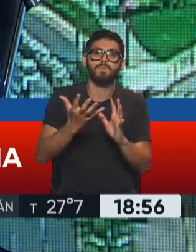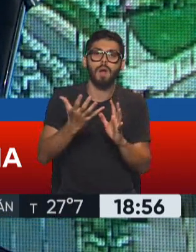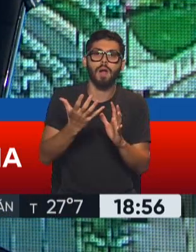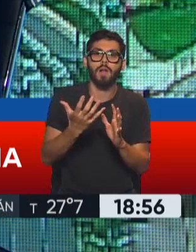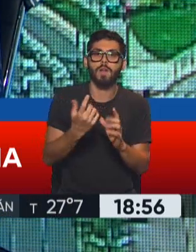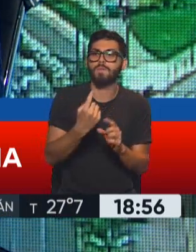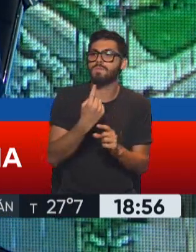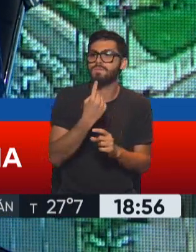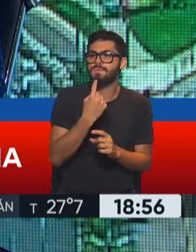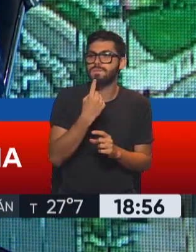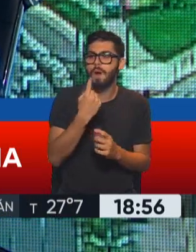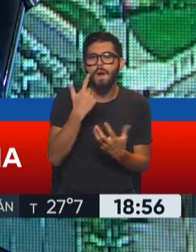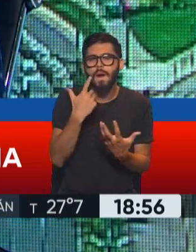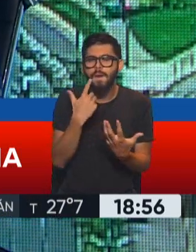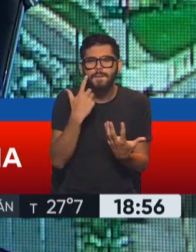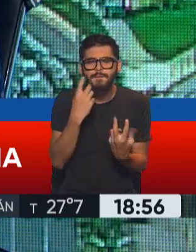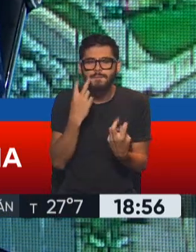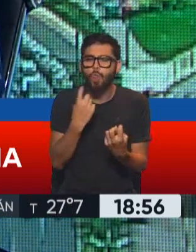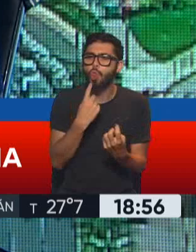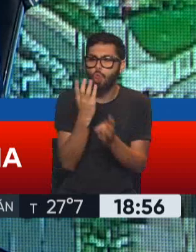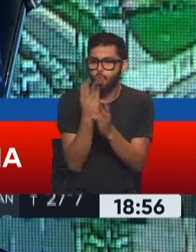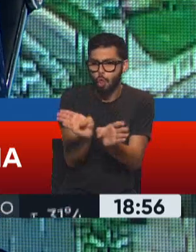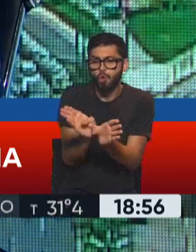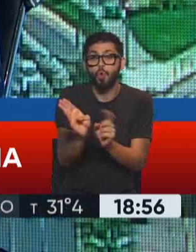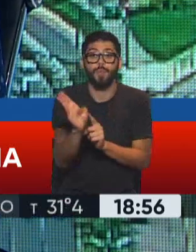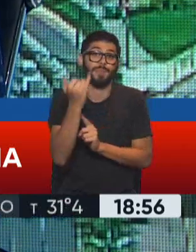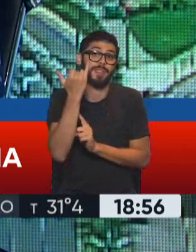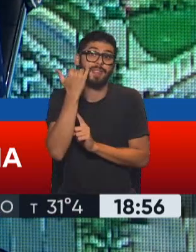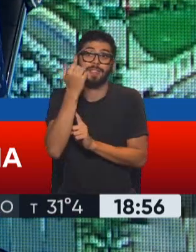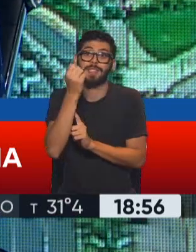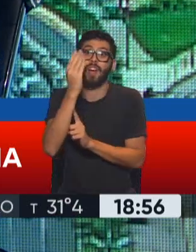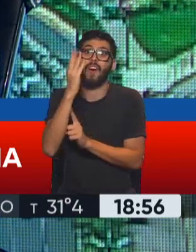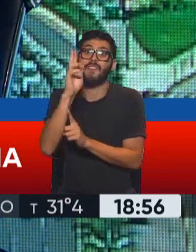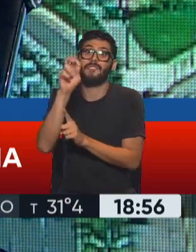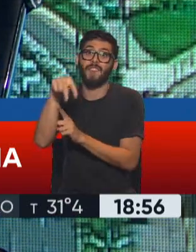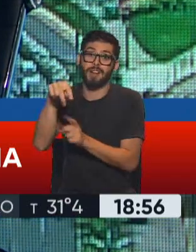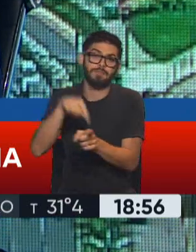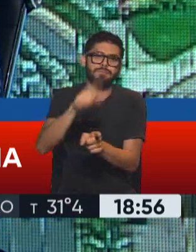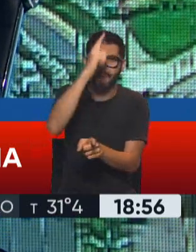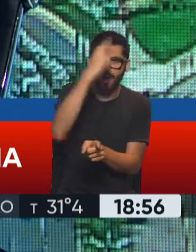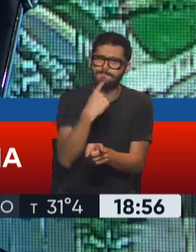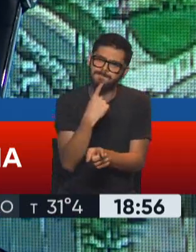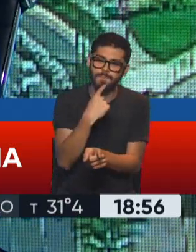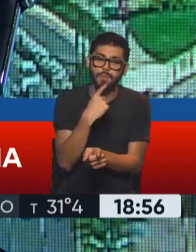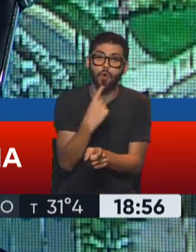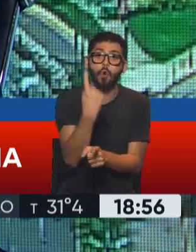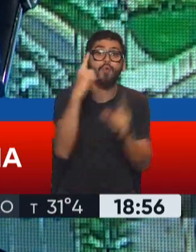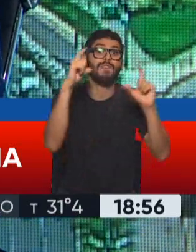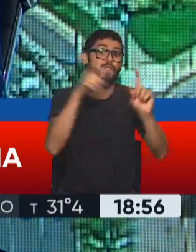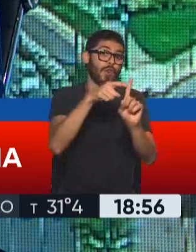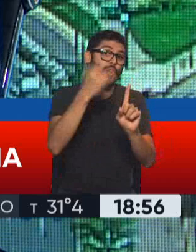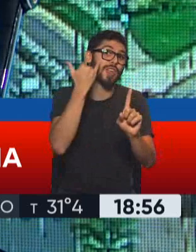la pista policial. Desde luego había dos fotos en danza. La foto que acabamos de ver de